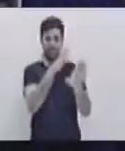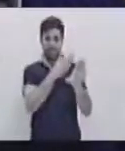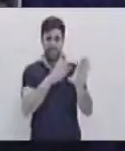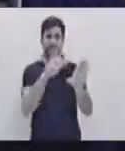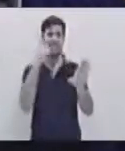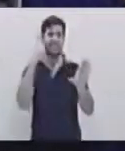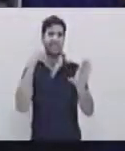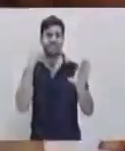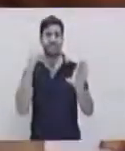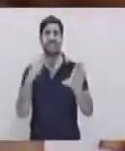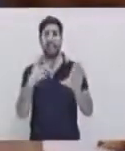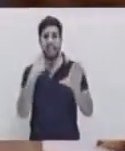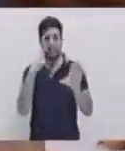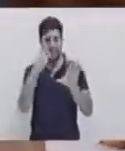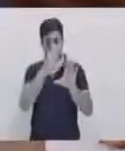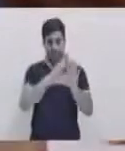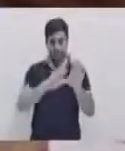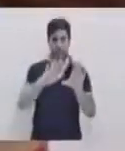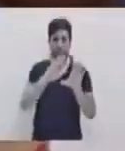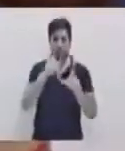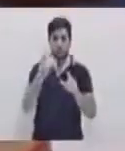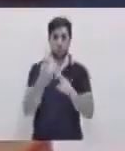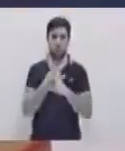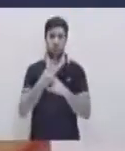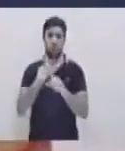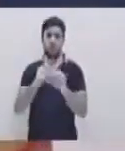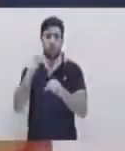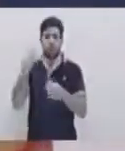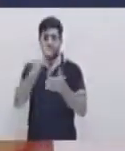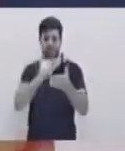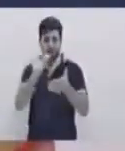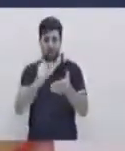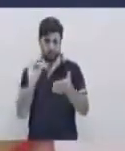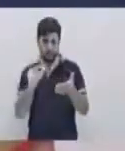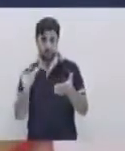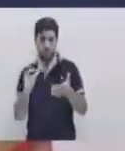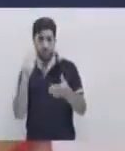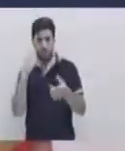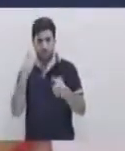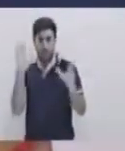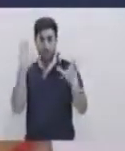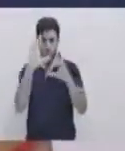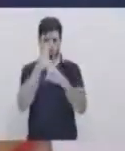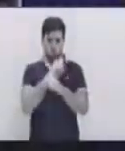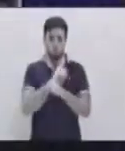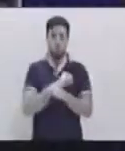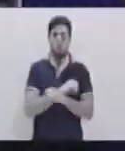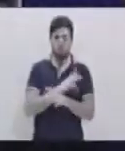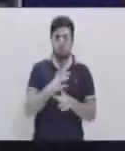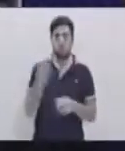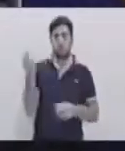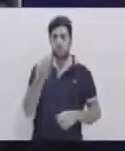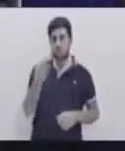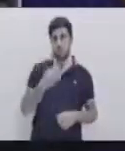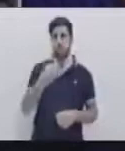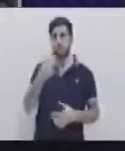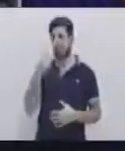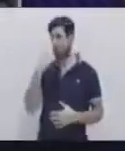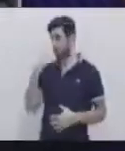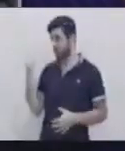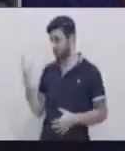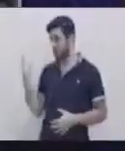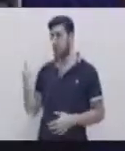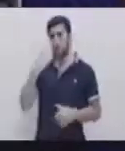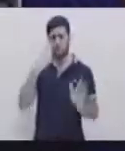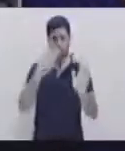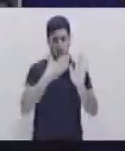realizar voy a utilizar mis marcadores permanentes para lograr el fondo que vamos a utilizar